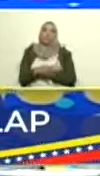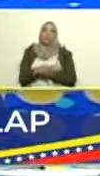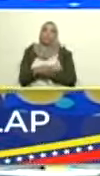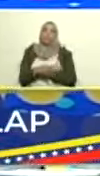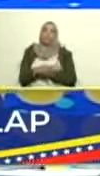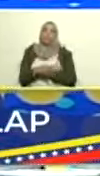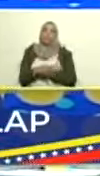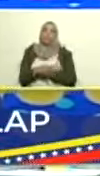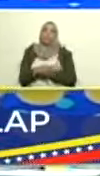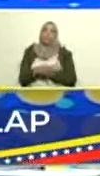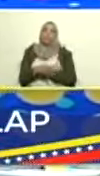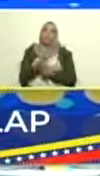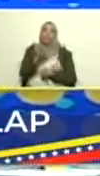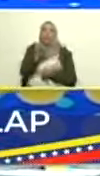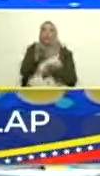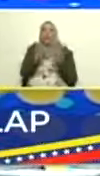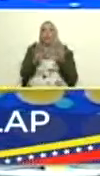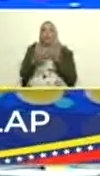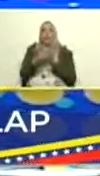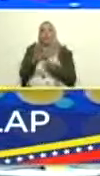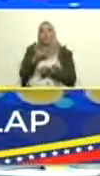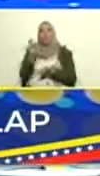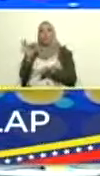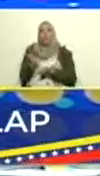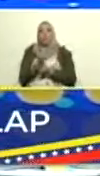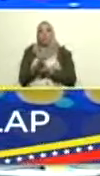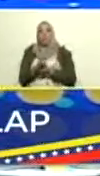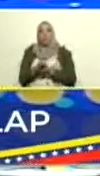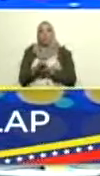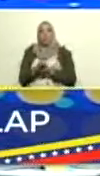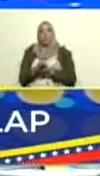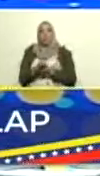llegó a 75%.